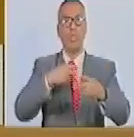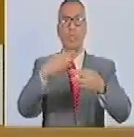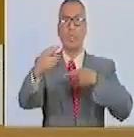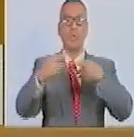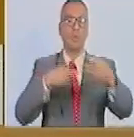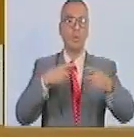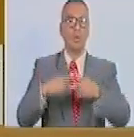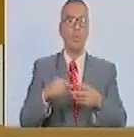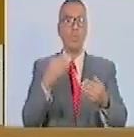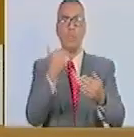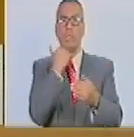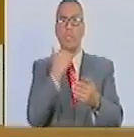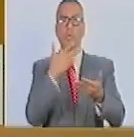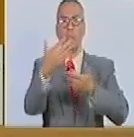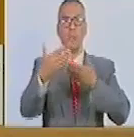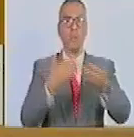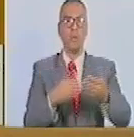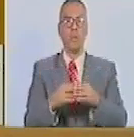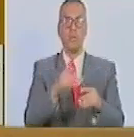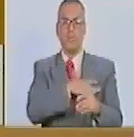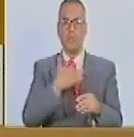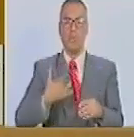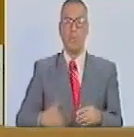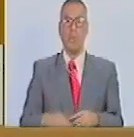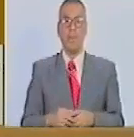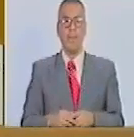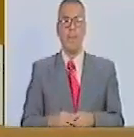convenios y ese acercamiento a China.